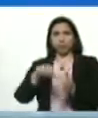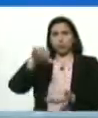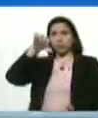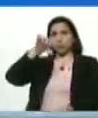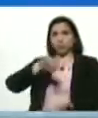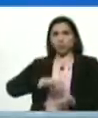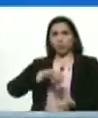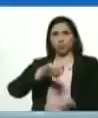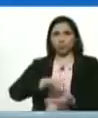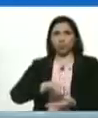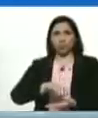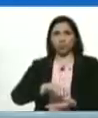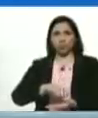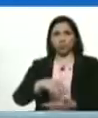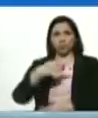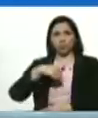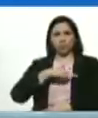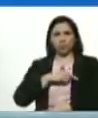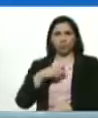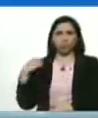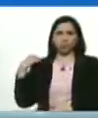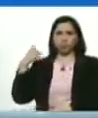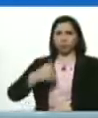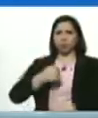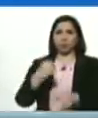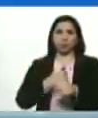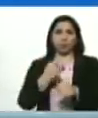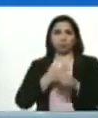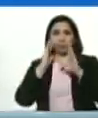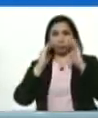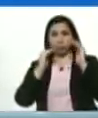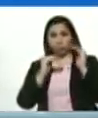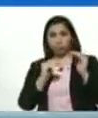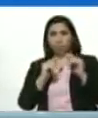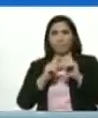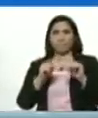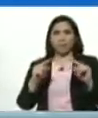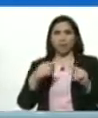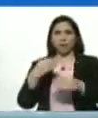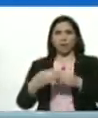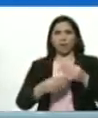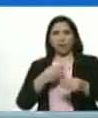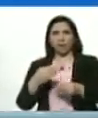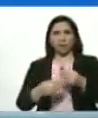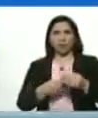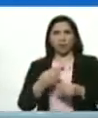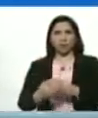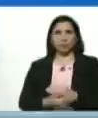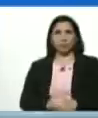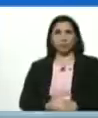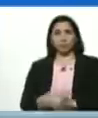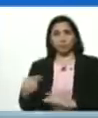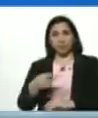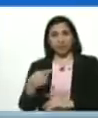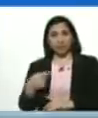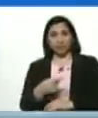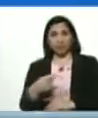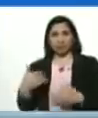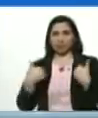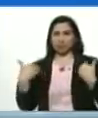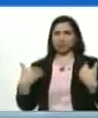que venimos trabajando para atenderlos para que haga el menor daño y para que no se